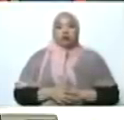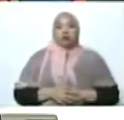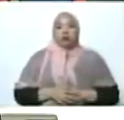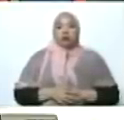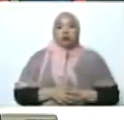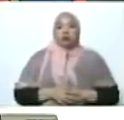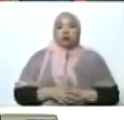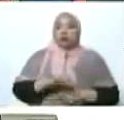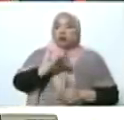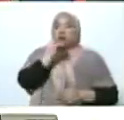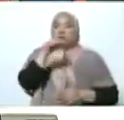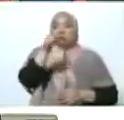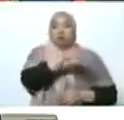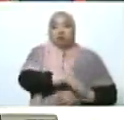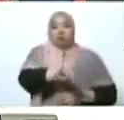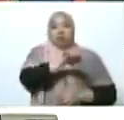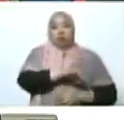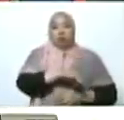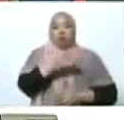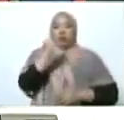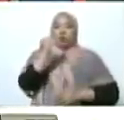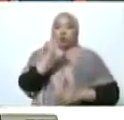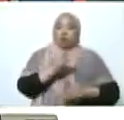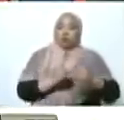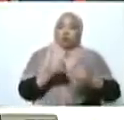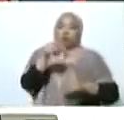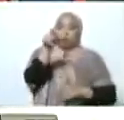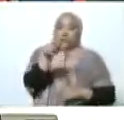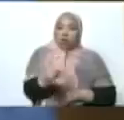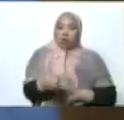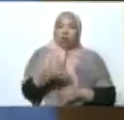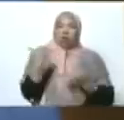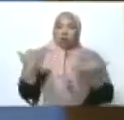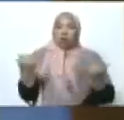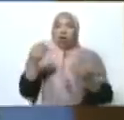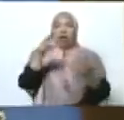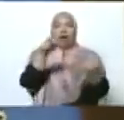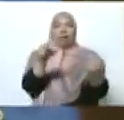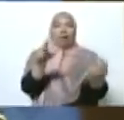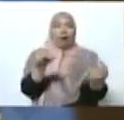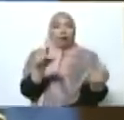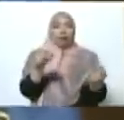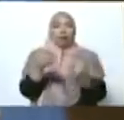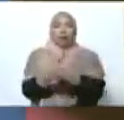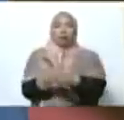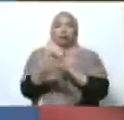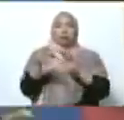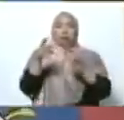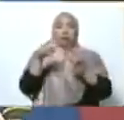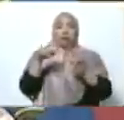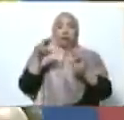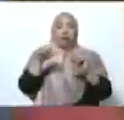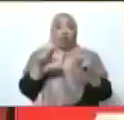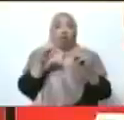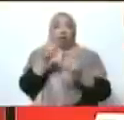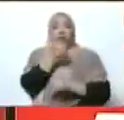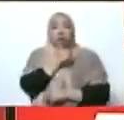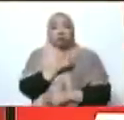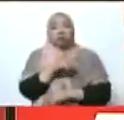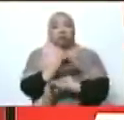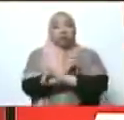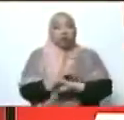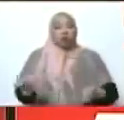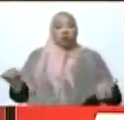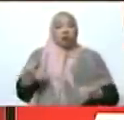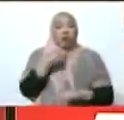Quedan muy mal estos señores que tienen altos cargos y hablan y hablan y hablan y al final lo que están diciendo